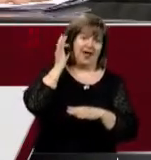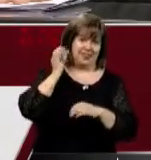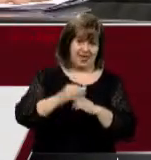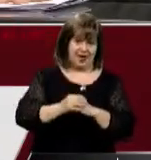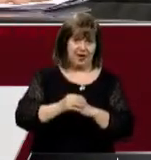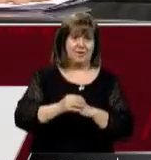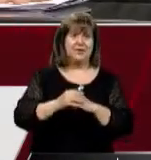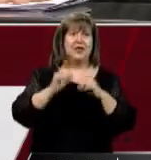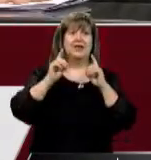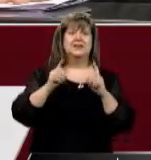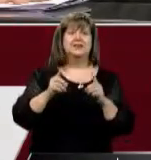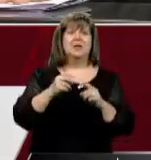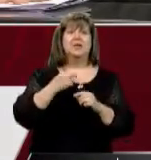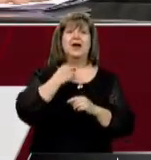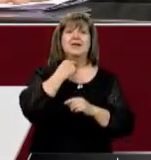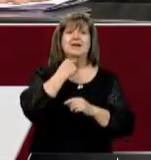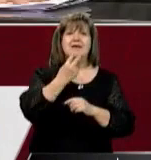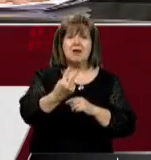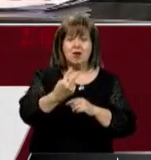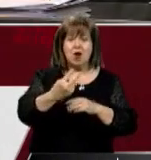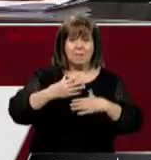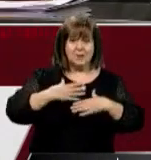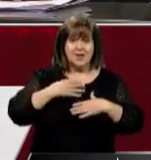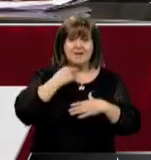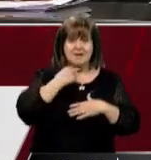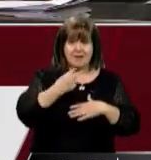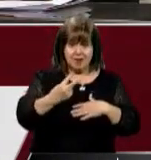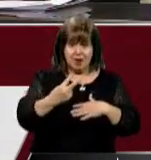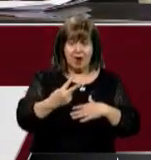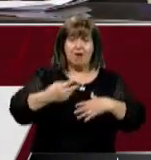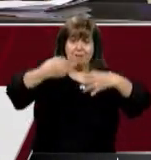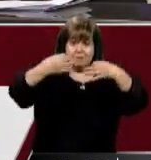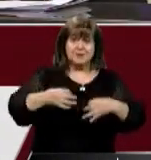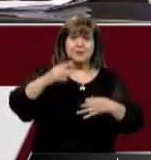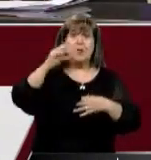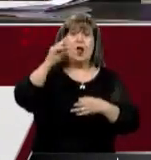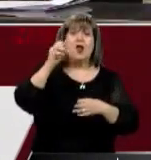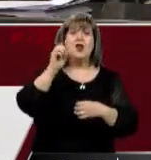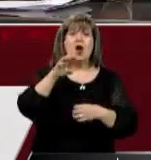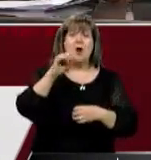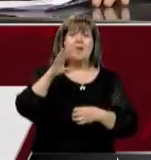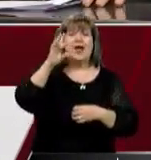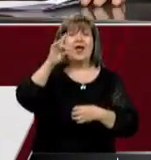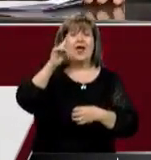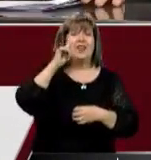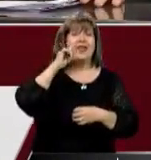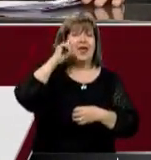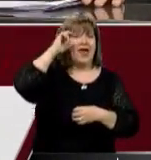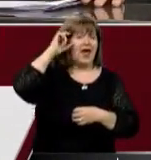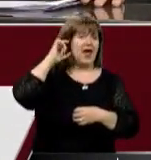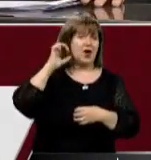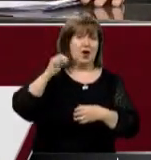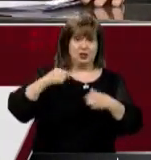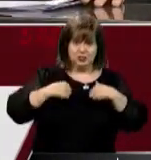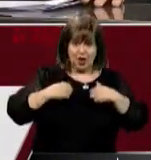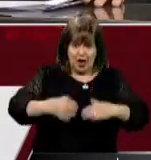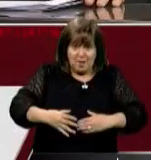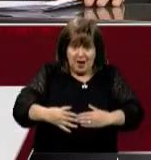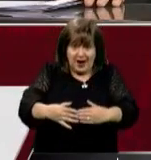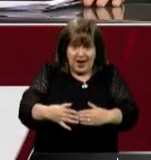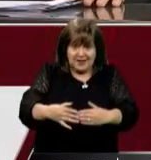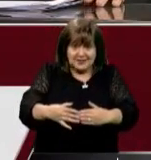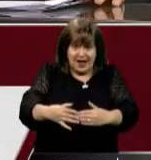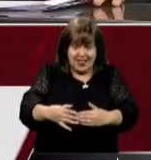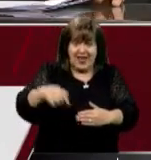nuestro hijo se llamará Diego. Ah, mirá, al Ay, hijo le van a poner Diego. pero me parece muy bien. Genial. Sí, estoy embarazada por